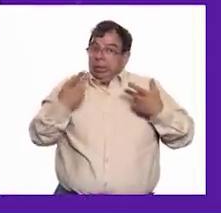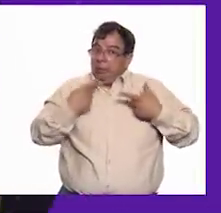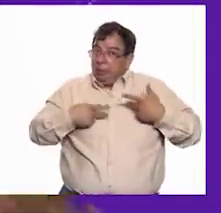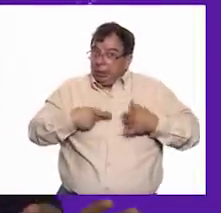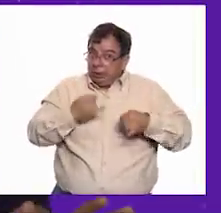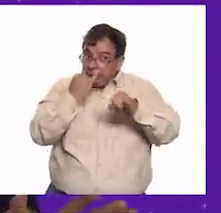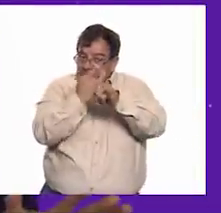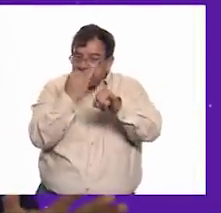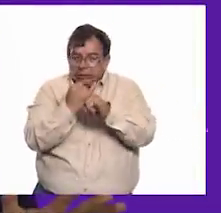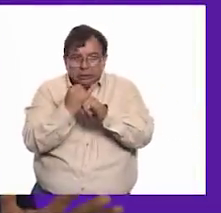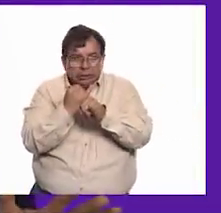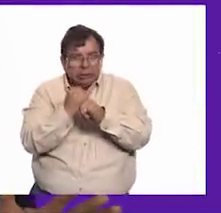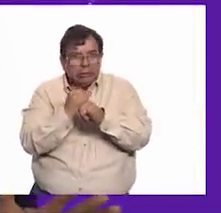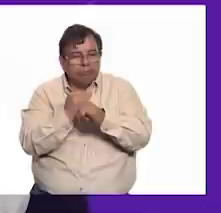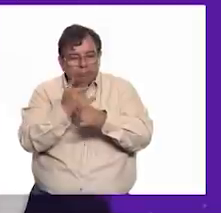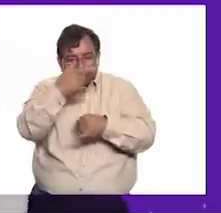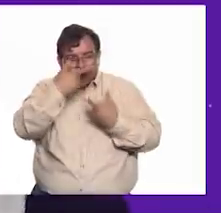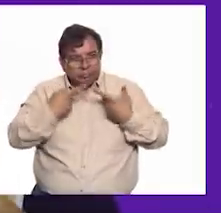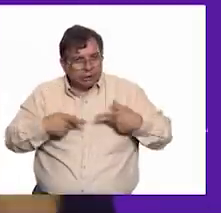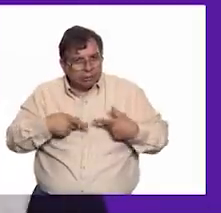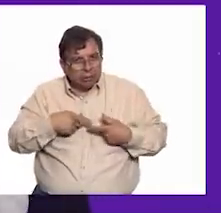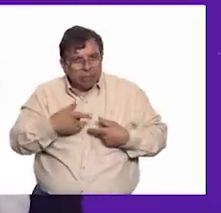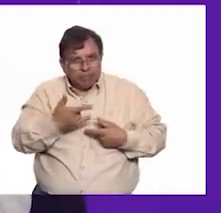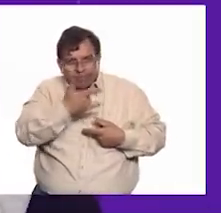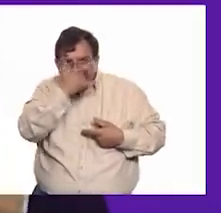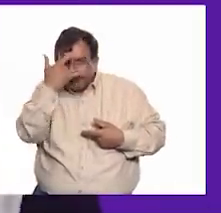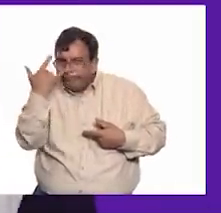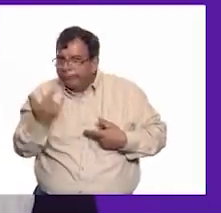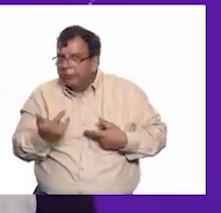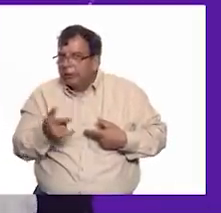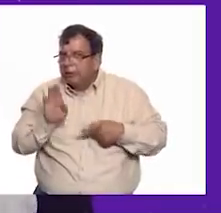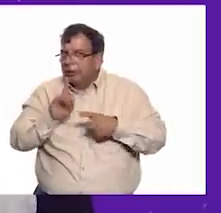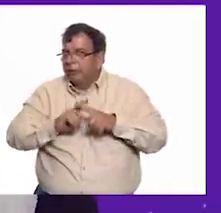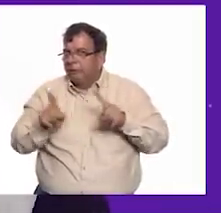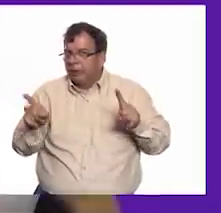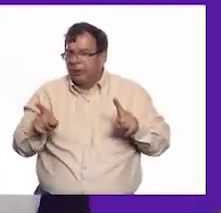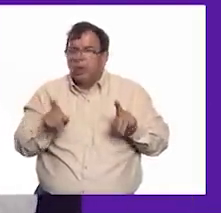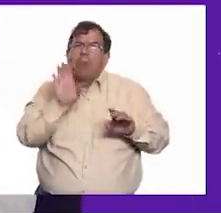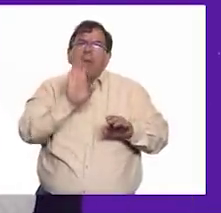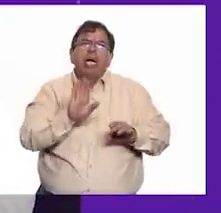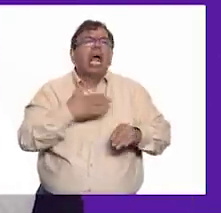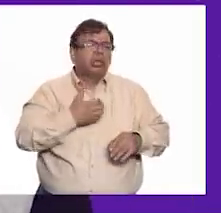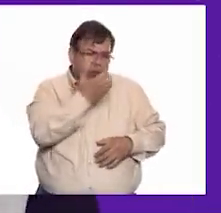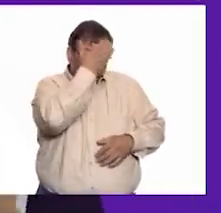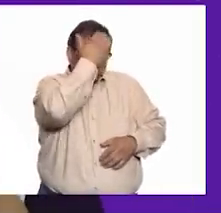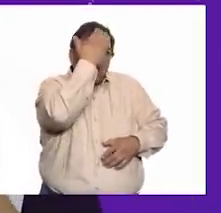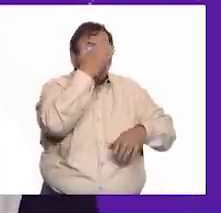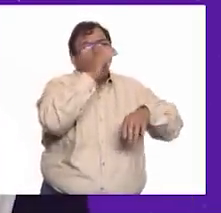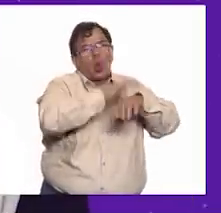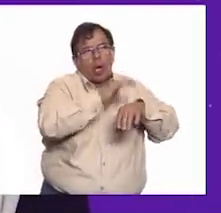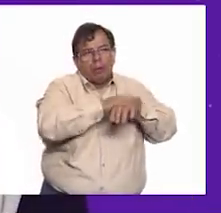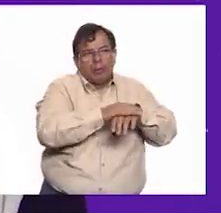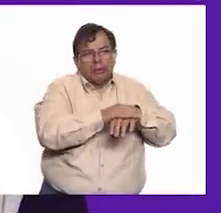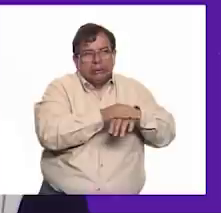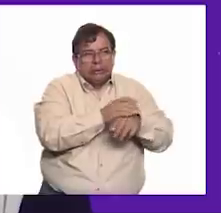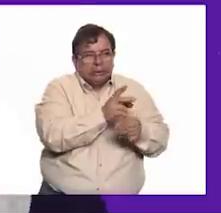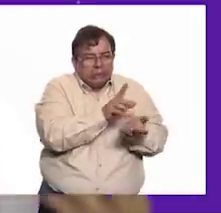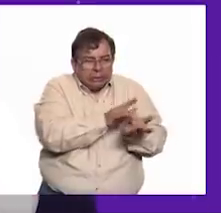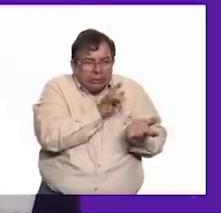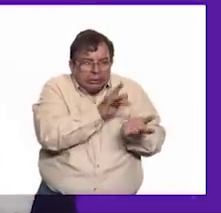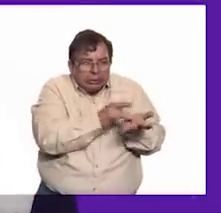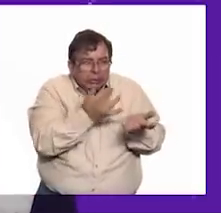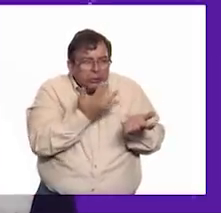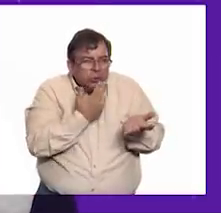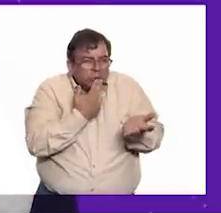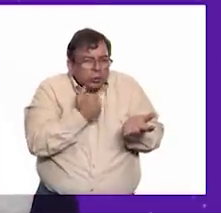que no son lo que aparentan y que pueden disfrazarse de tus conocidos o amigos para hacer mal uso de tu información